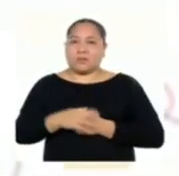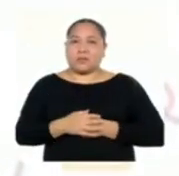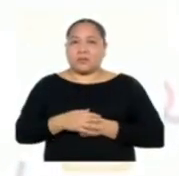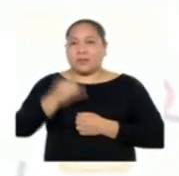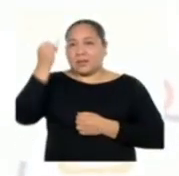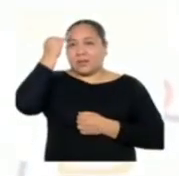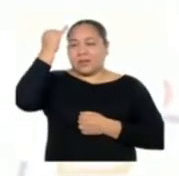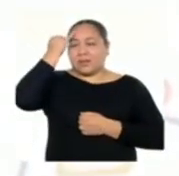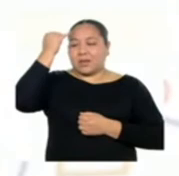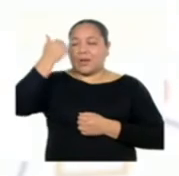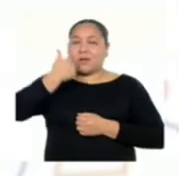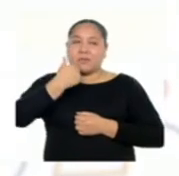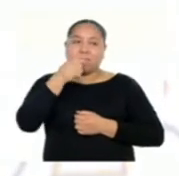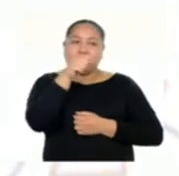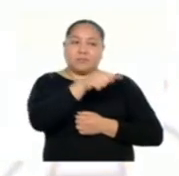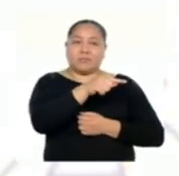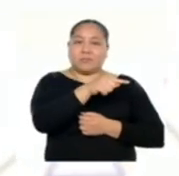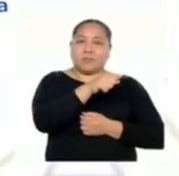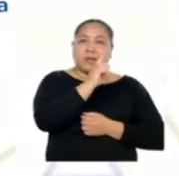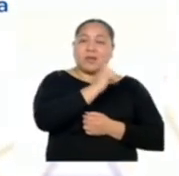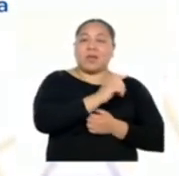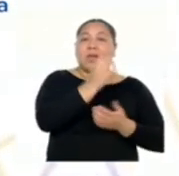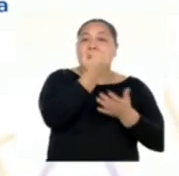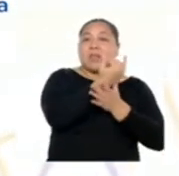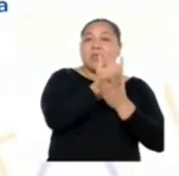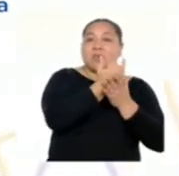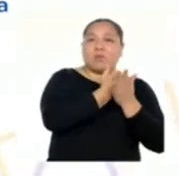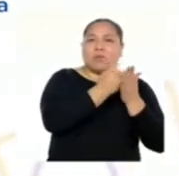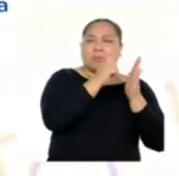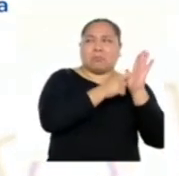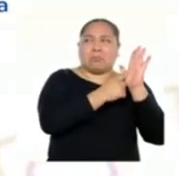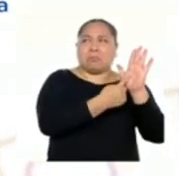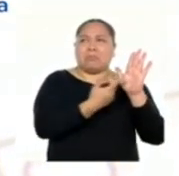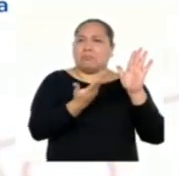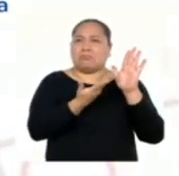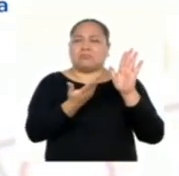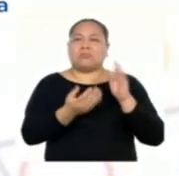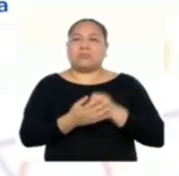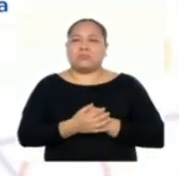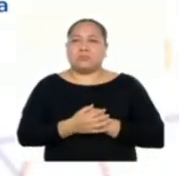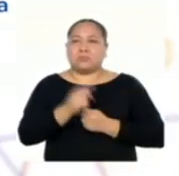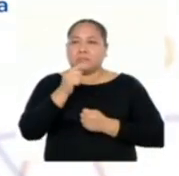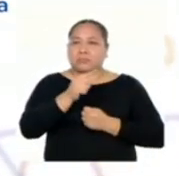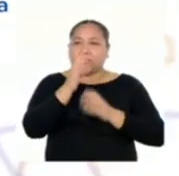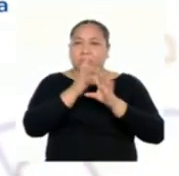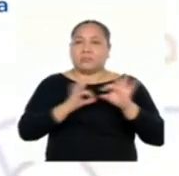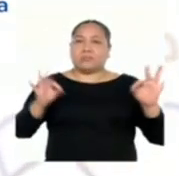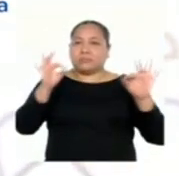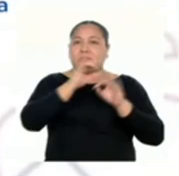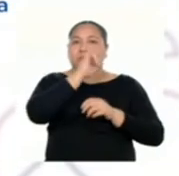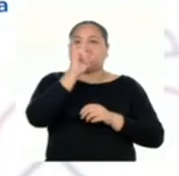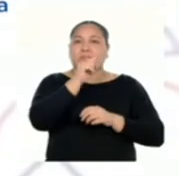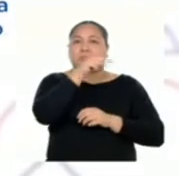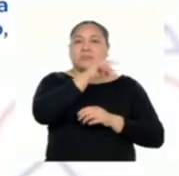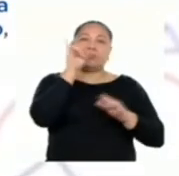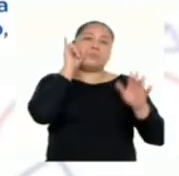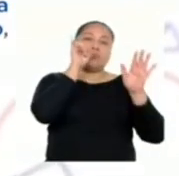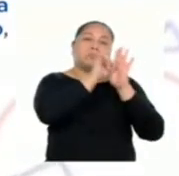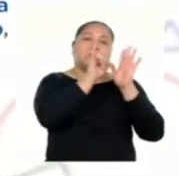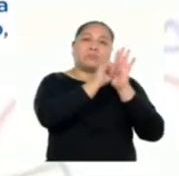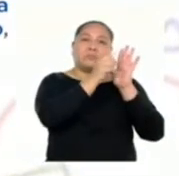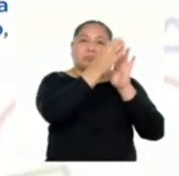interpretar cosas que el artista no sabía que estaba diciendo. Es preciso utilizar las imágenes